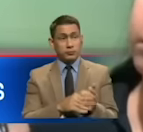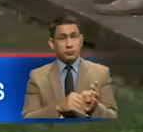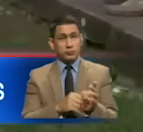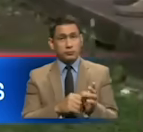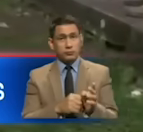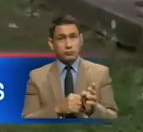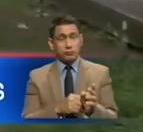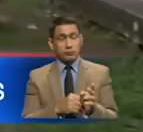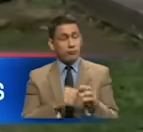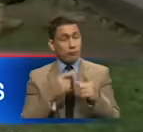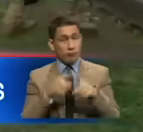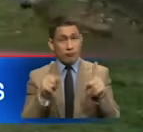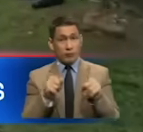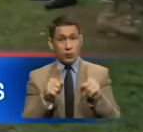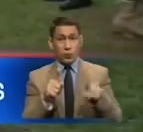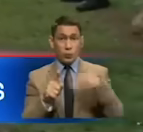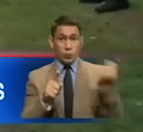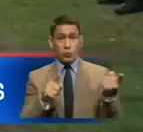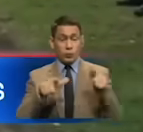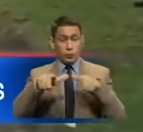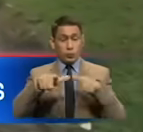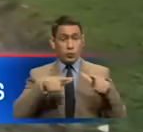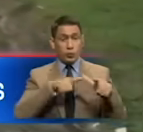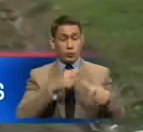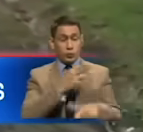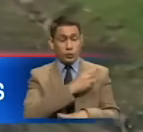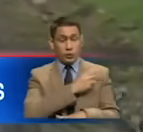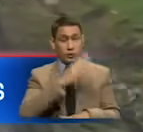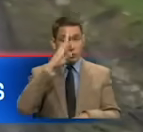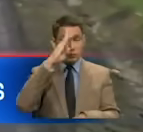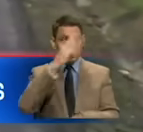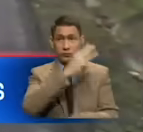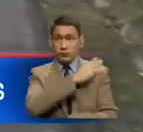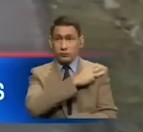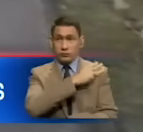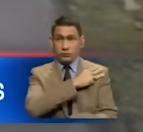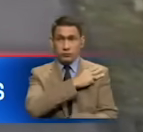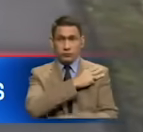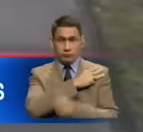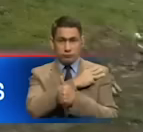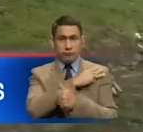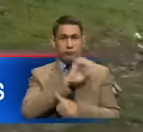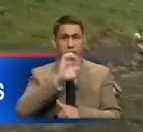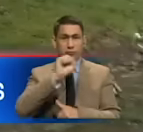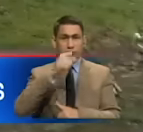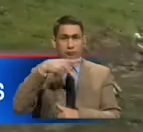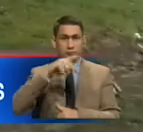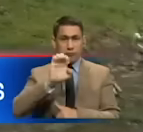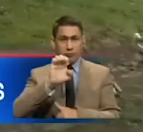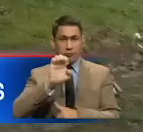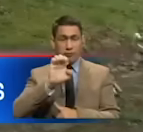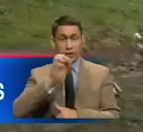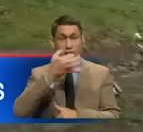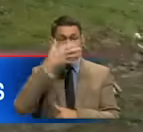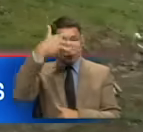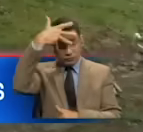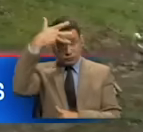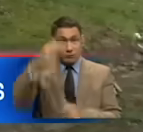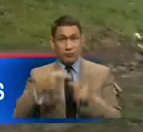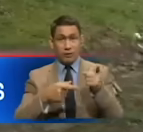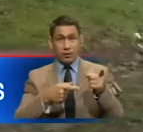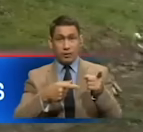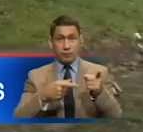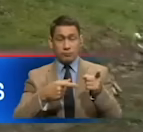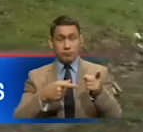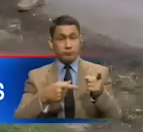Santo Domingo. Otro punto a intervenir fue la Universidad de las Fuerzas Armadas, ESPC de Santo Domingo, en donde se revisaron a los estudiantes que salían e